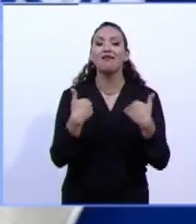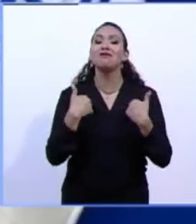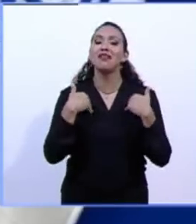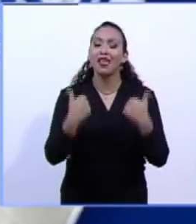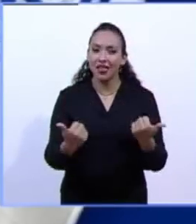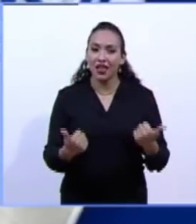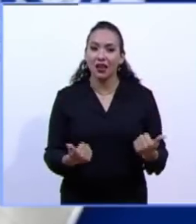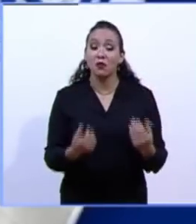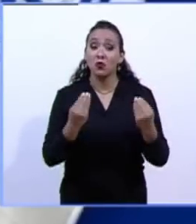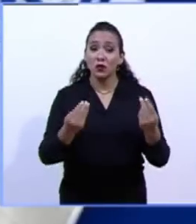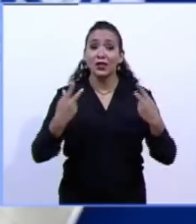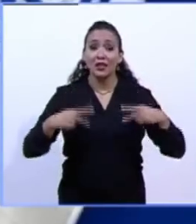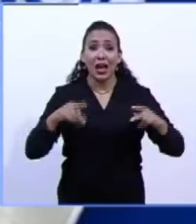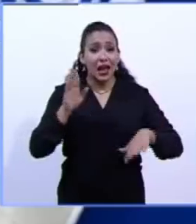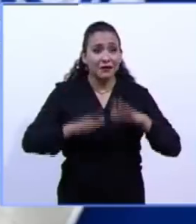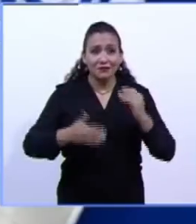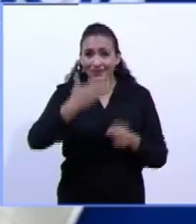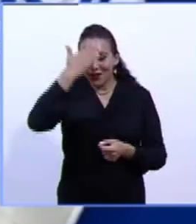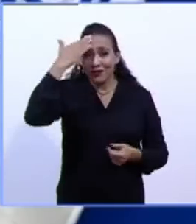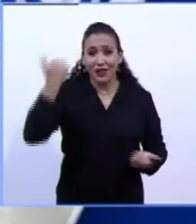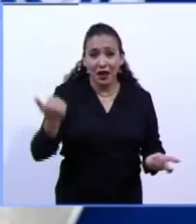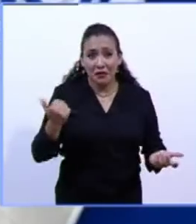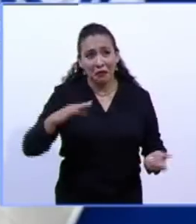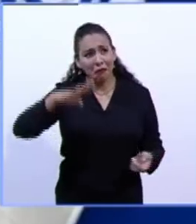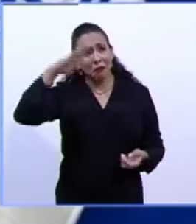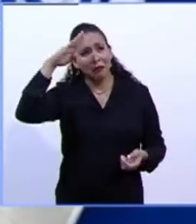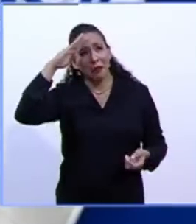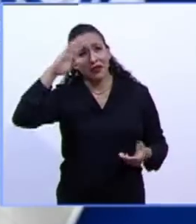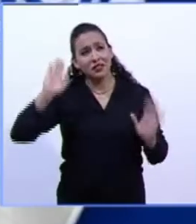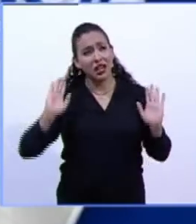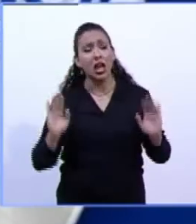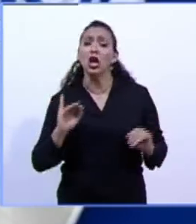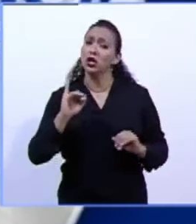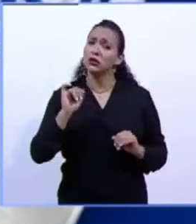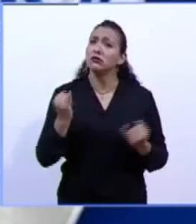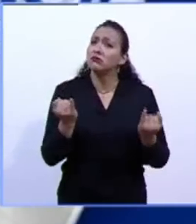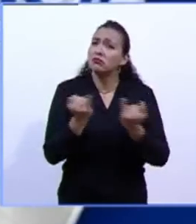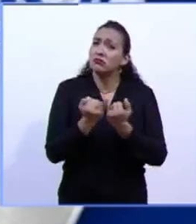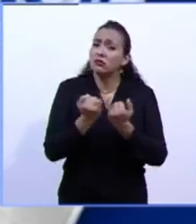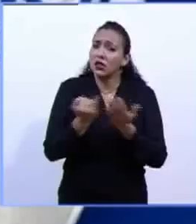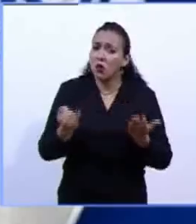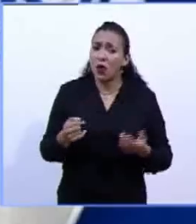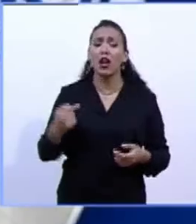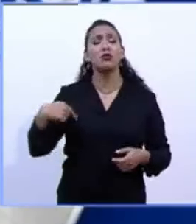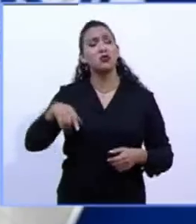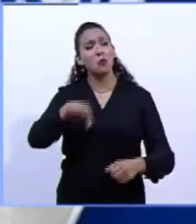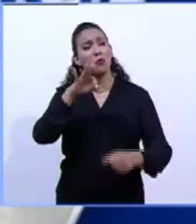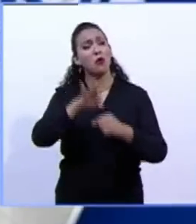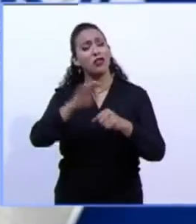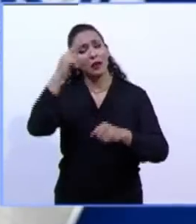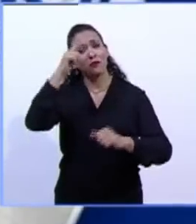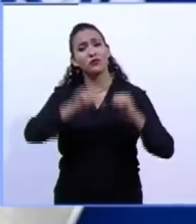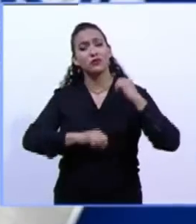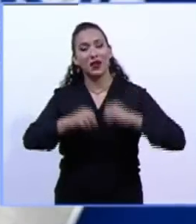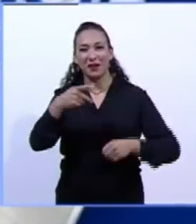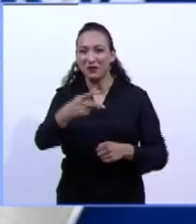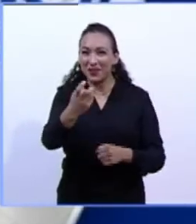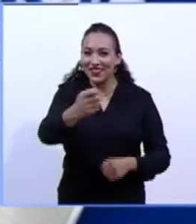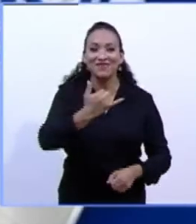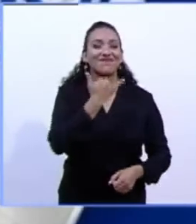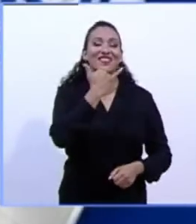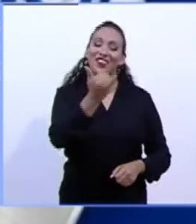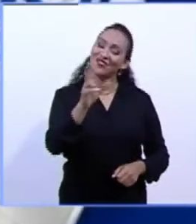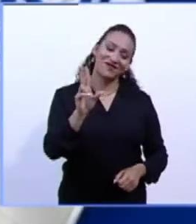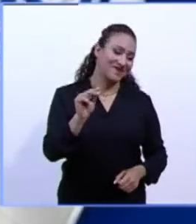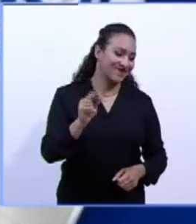que para empezar esto no lo saben y se quedan con la idea de que estamos democratizando al Poder Judicial cuando no es eso esta